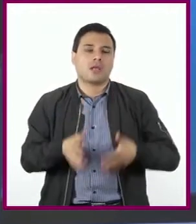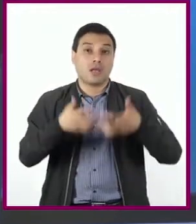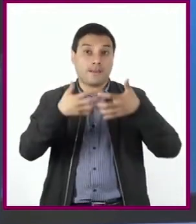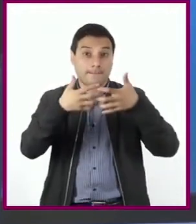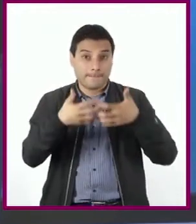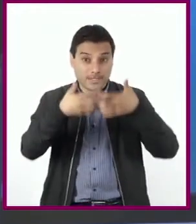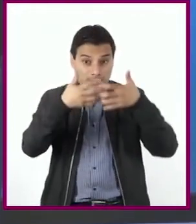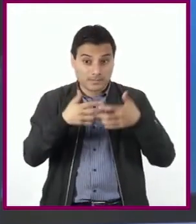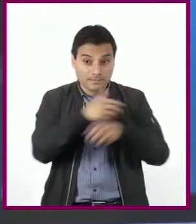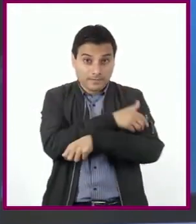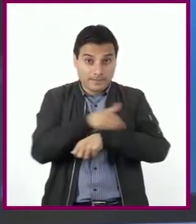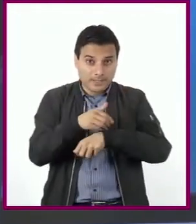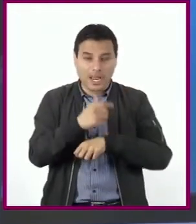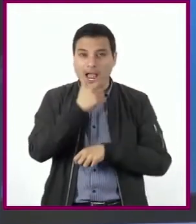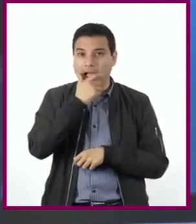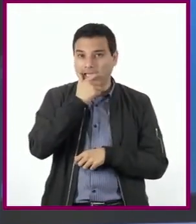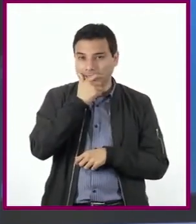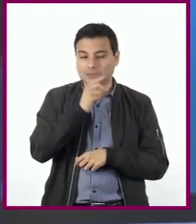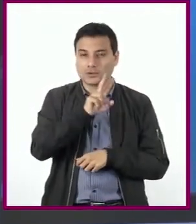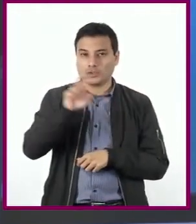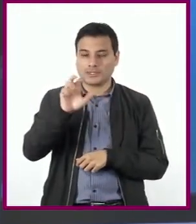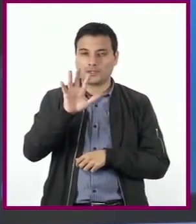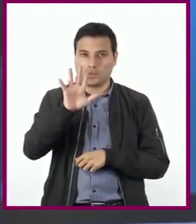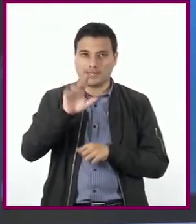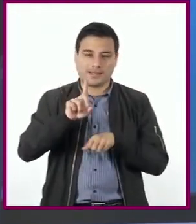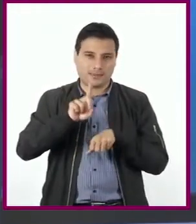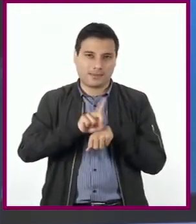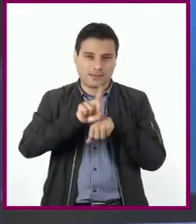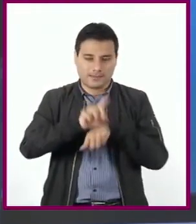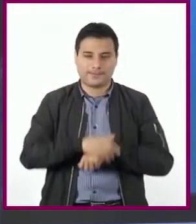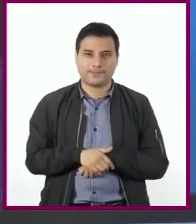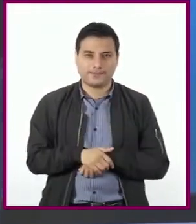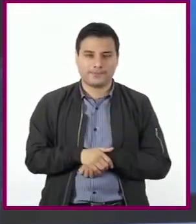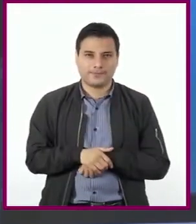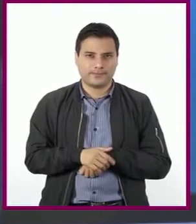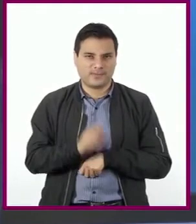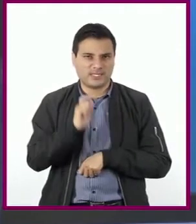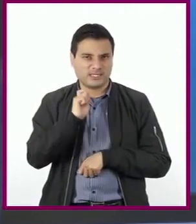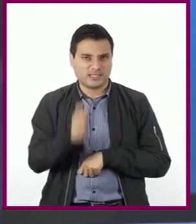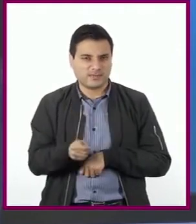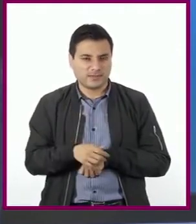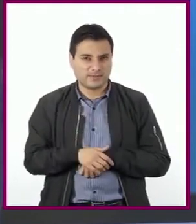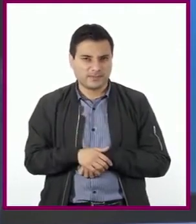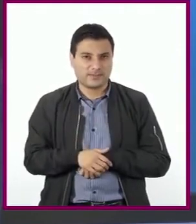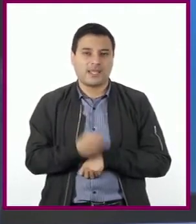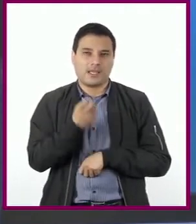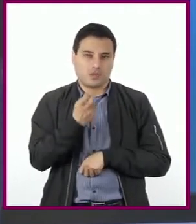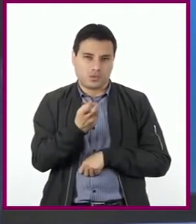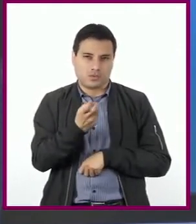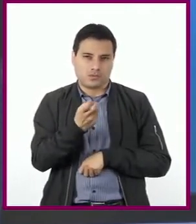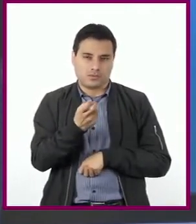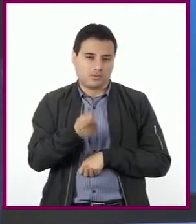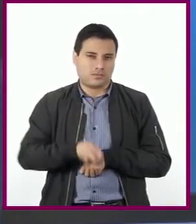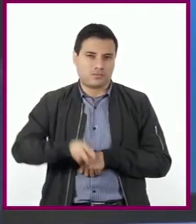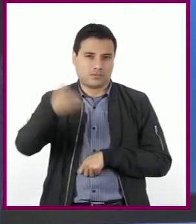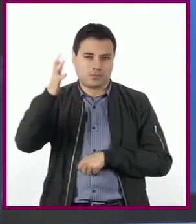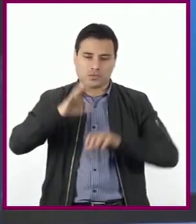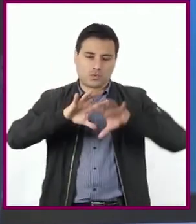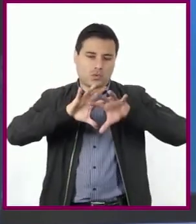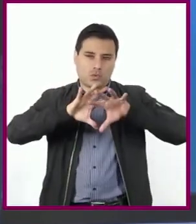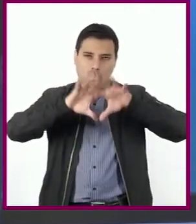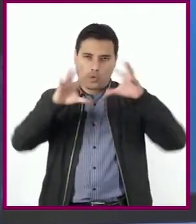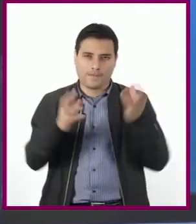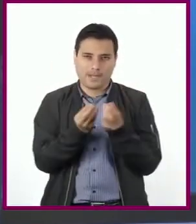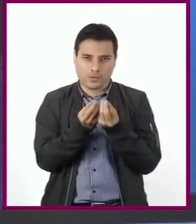familiar se hornean 250 galletas al día. Esto representa el todo, el número de galletas